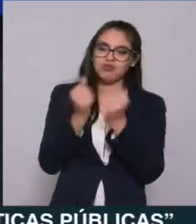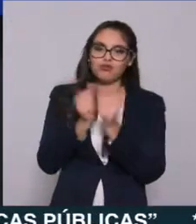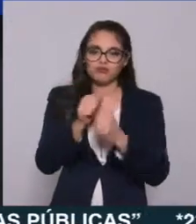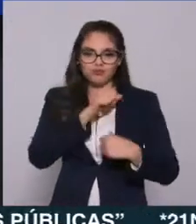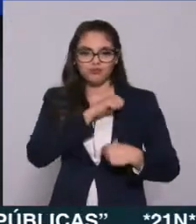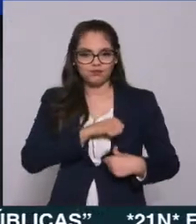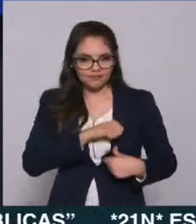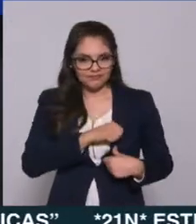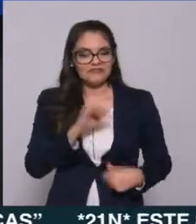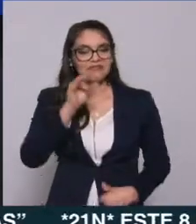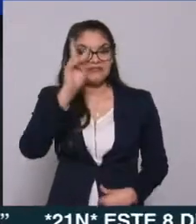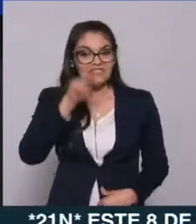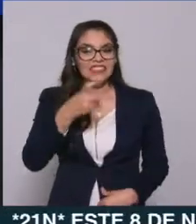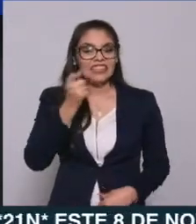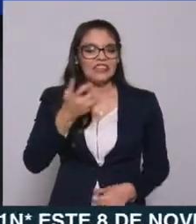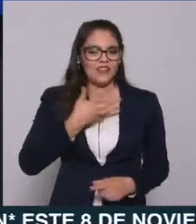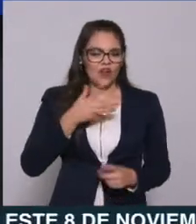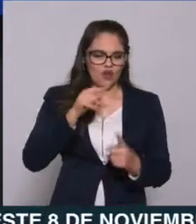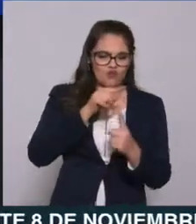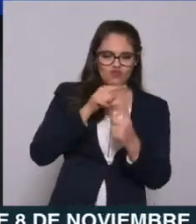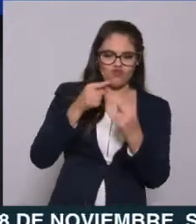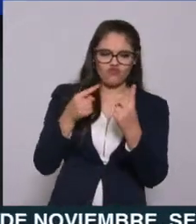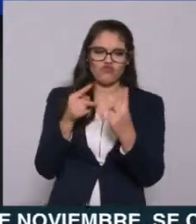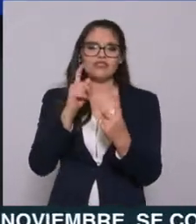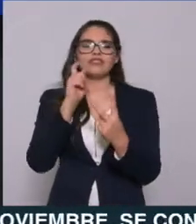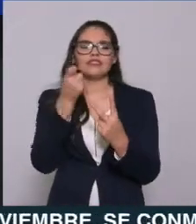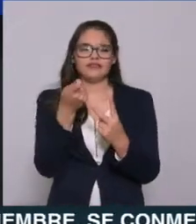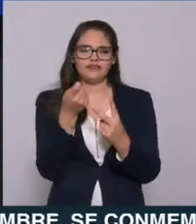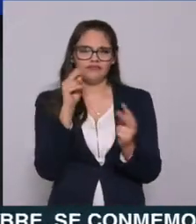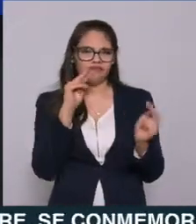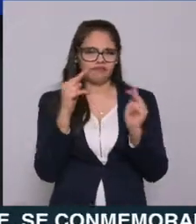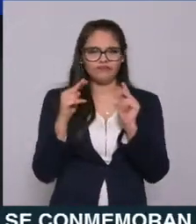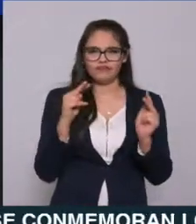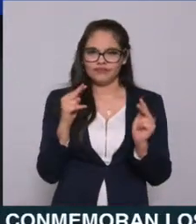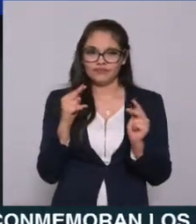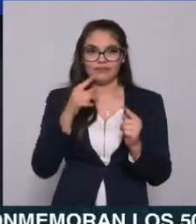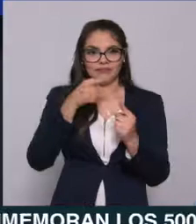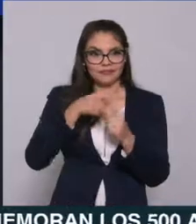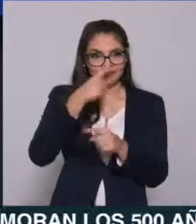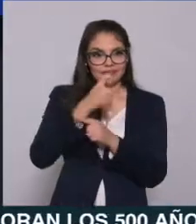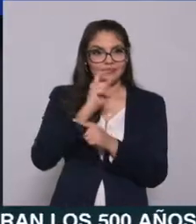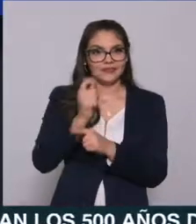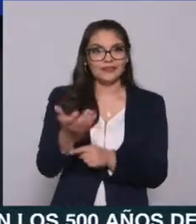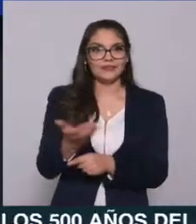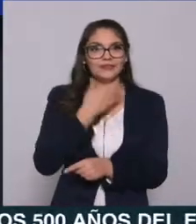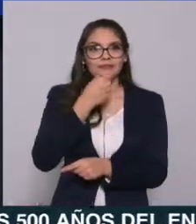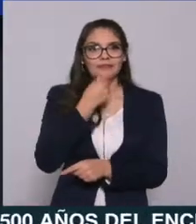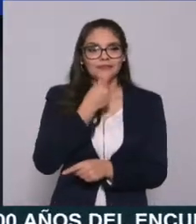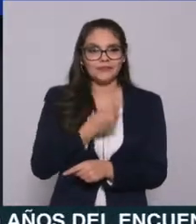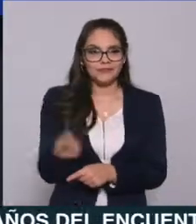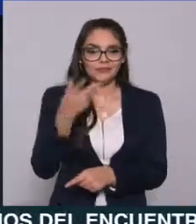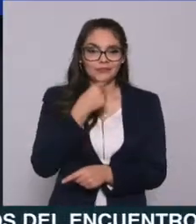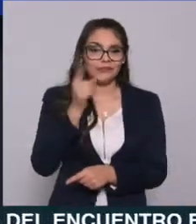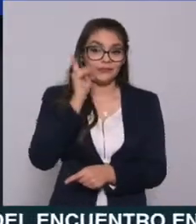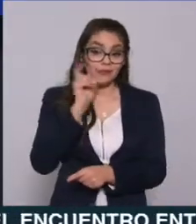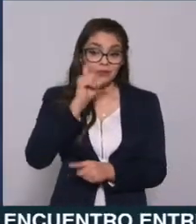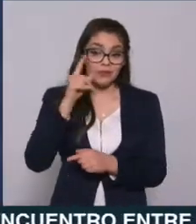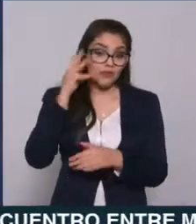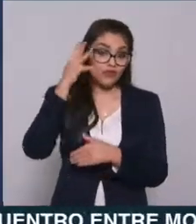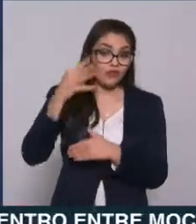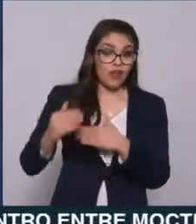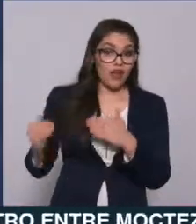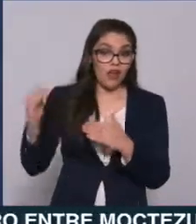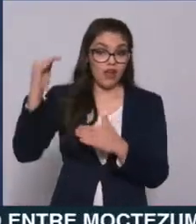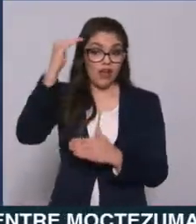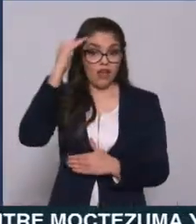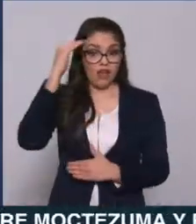este ejercicio lo que tiene son dos dimensiones. El primero, Feli, Juan, es precisamente hacerles el hábito a las niñas y niños para que cuando sean adultos, pues